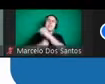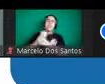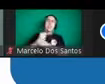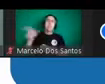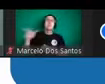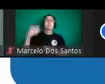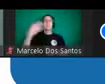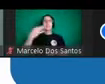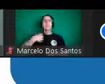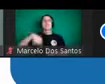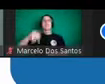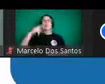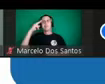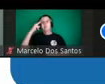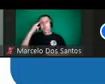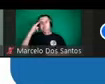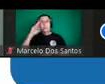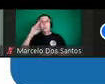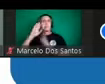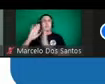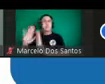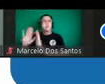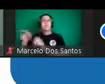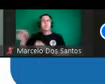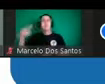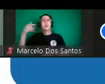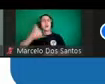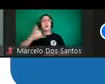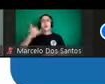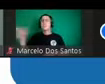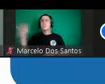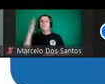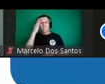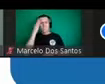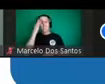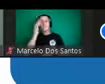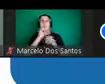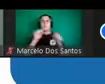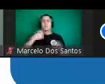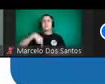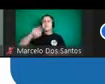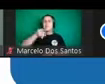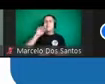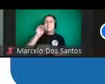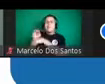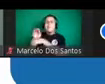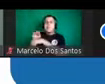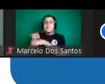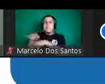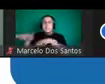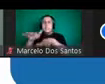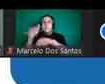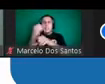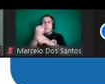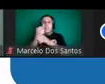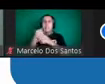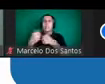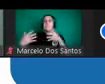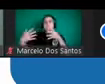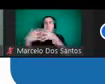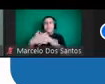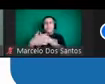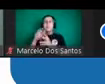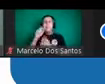entienden, comprenden las cosas y pueden seguir consignas perfectamente si nosotros nos adaptamos a su realidad, ¿verdad? Y adaptamos